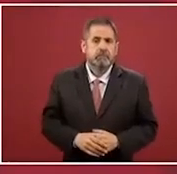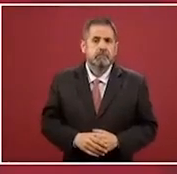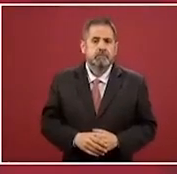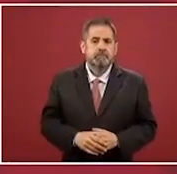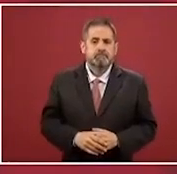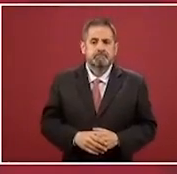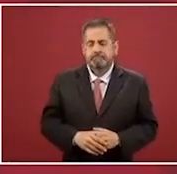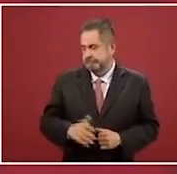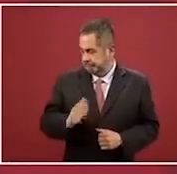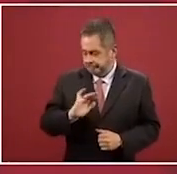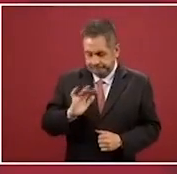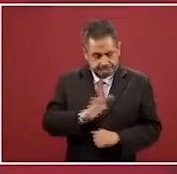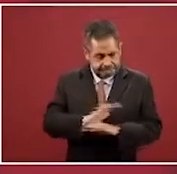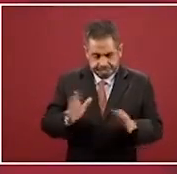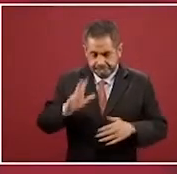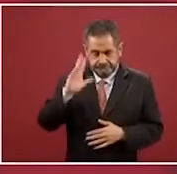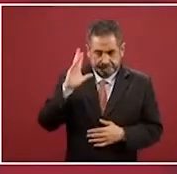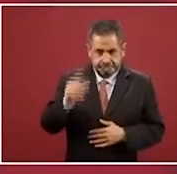Ya no hay